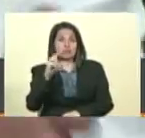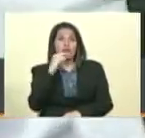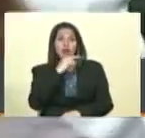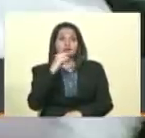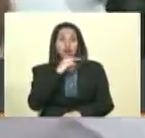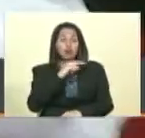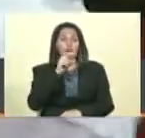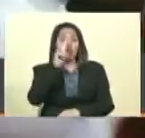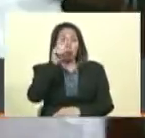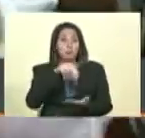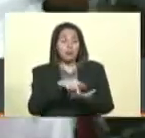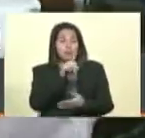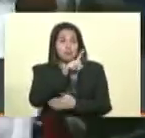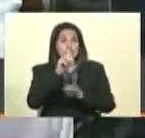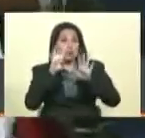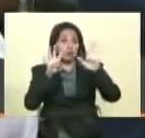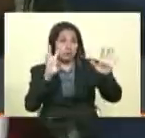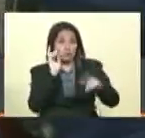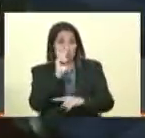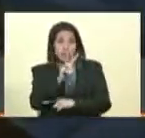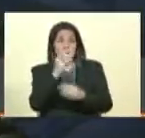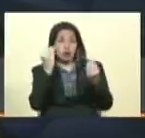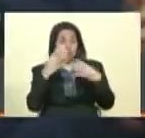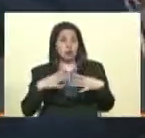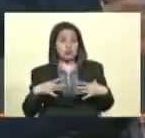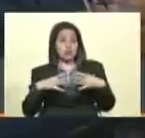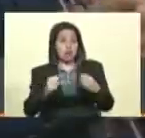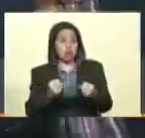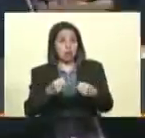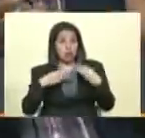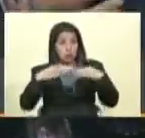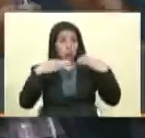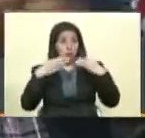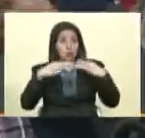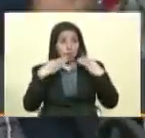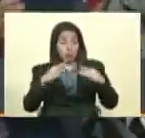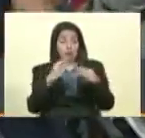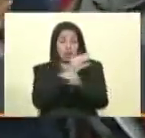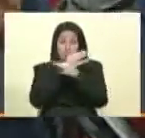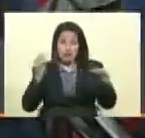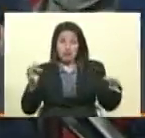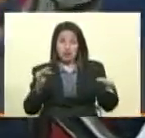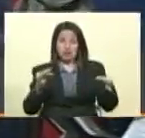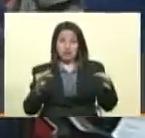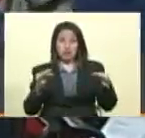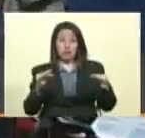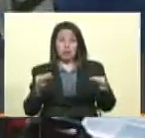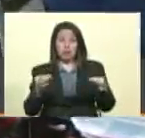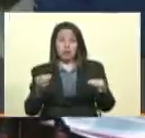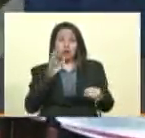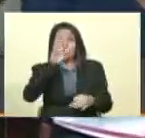aquí para que ustedes vean cómo es la salud pública, gratuita y de calidad. Habrá ocupado el espacio definitivo